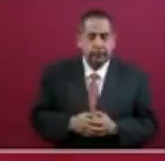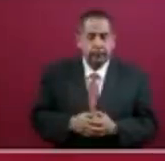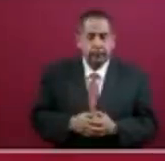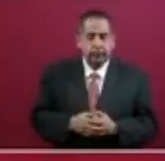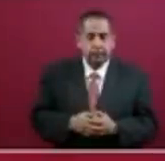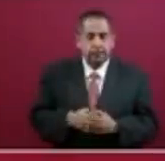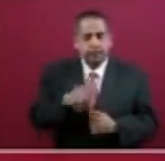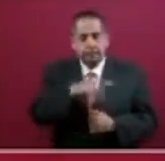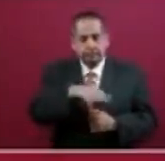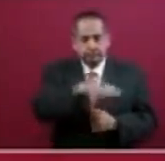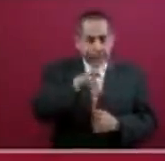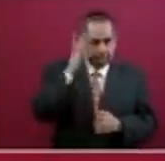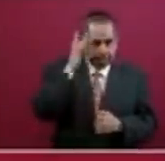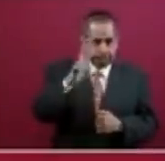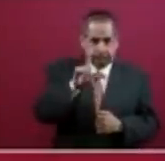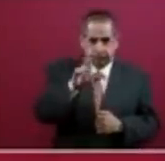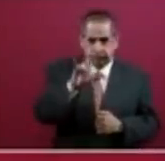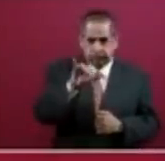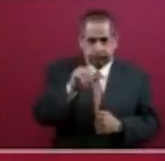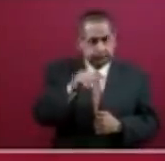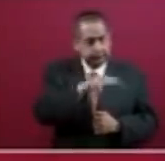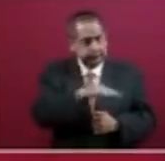de Santa Lucía